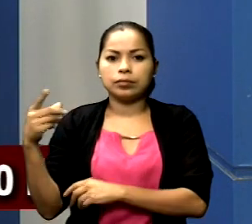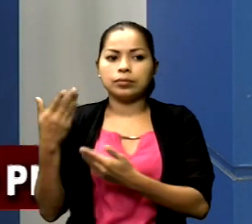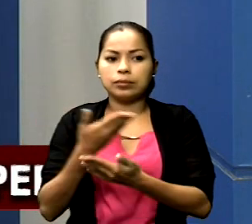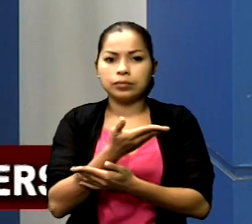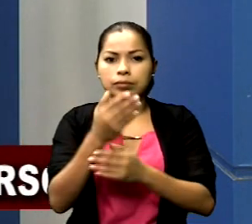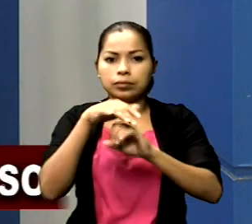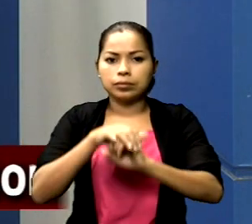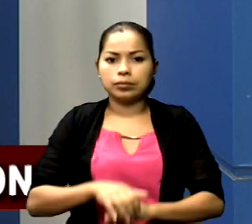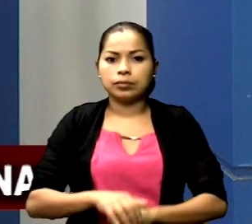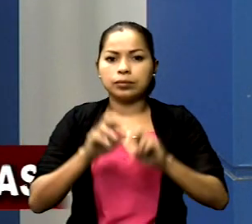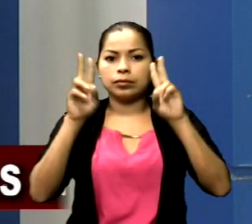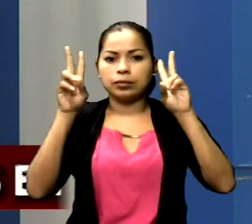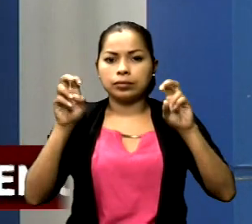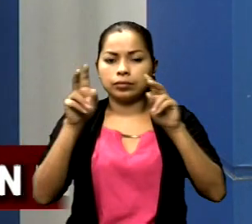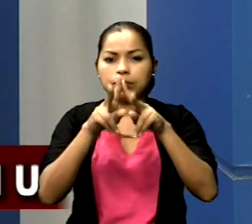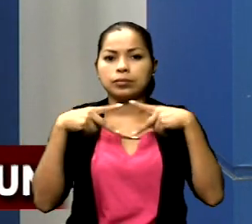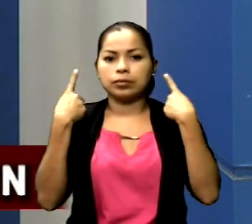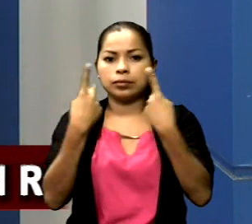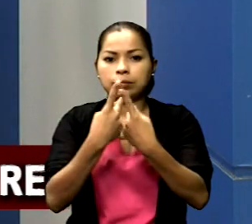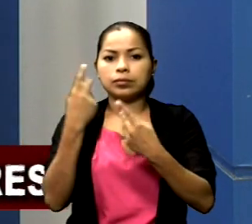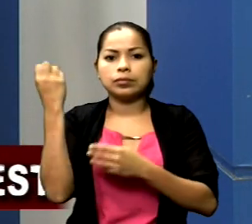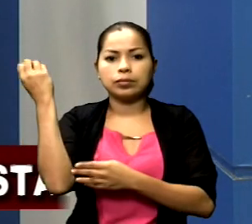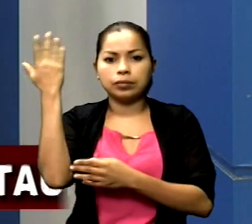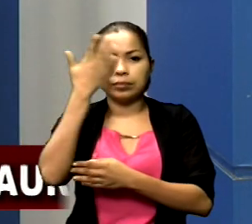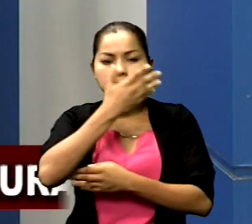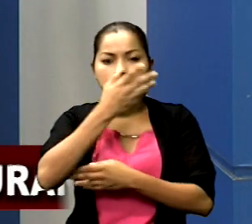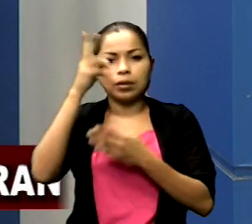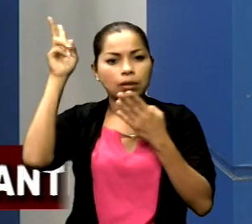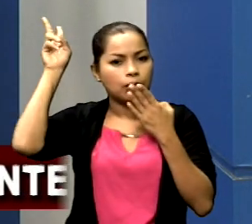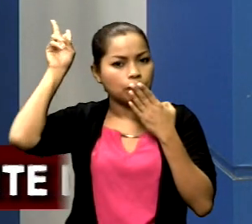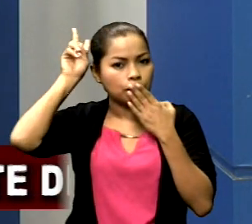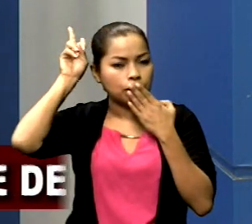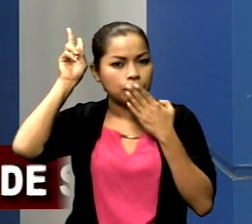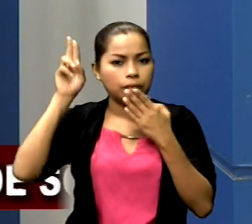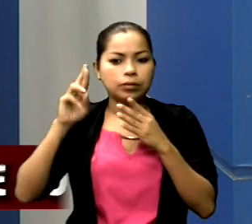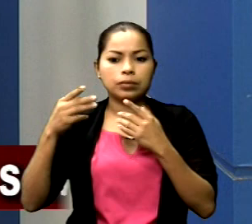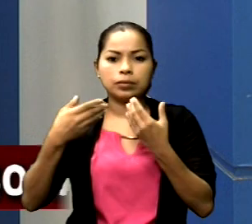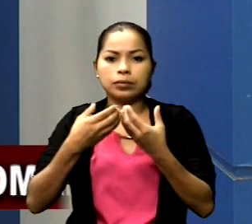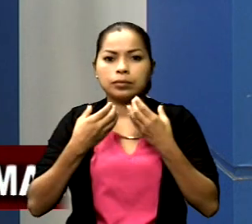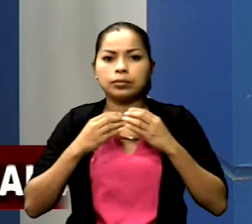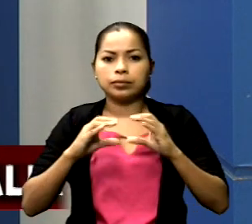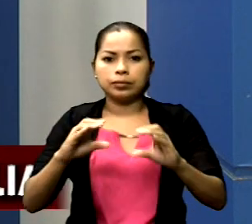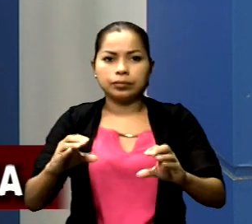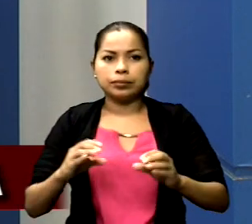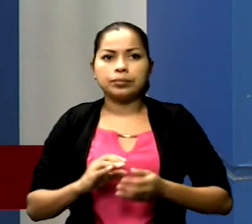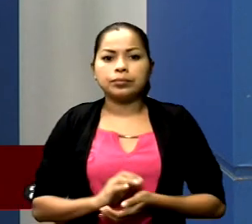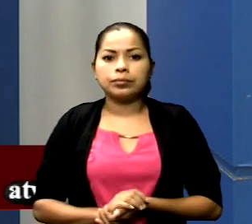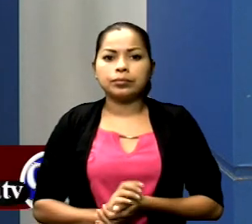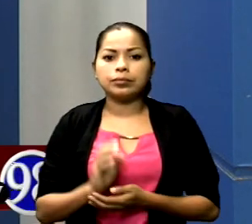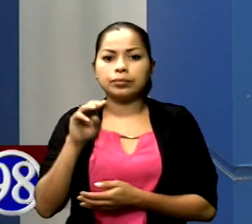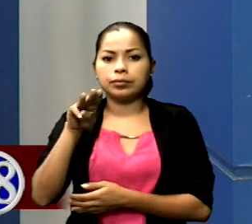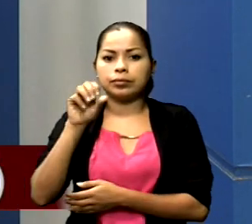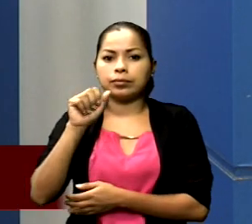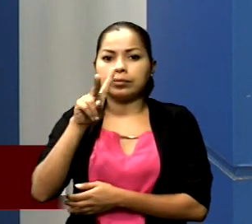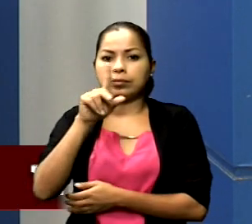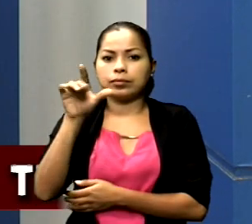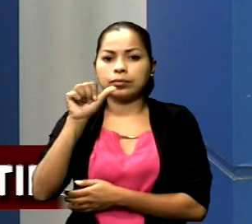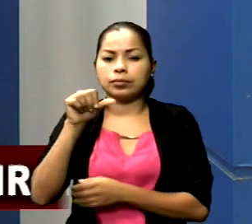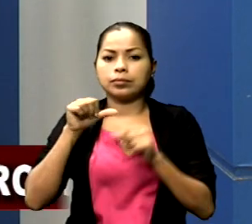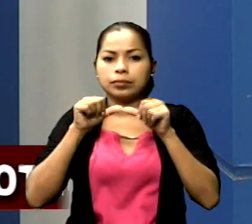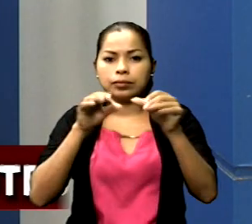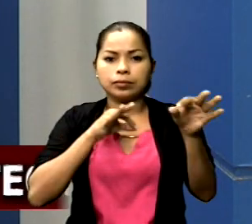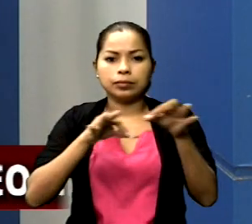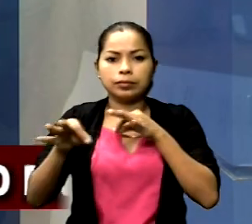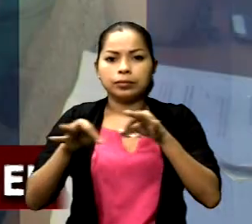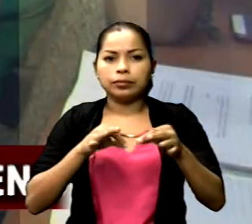la Comisión de Asuntos de los Pueblos Originarios, Afrodescendientes y Regímenes Autonómicos. Marvila Estrada nos